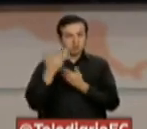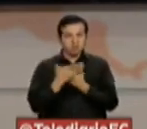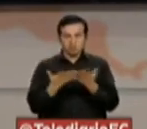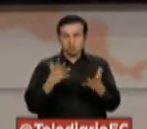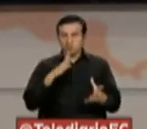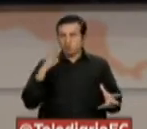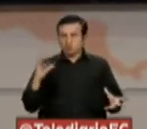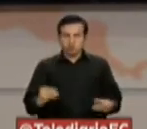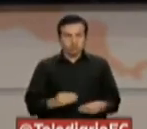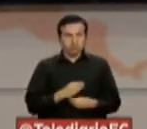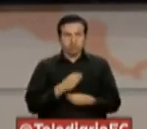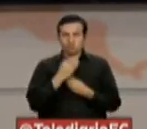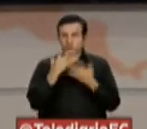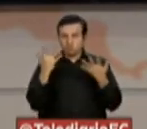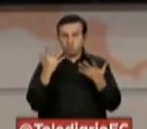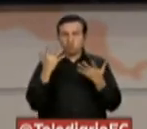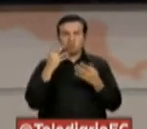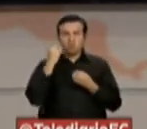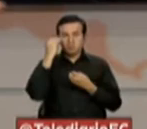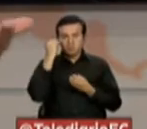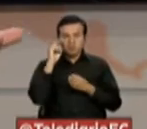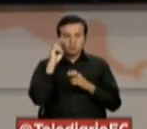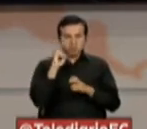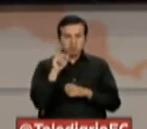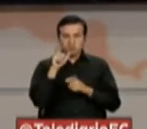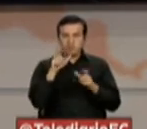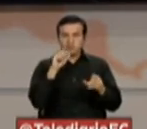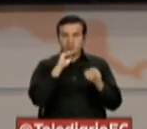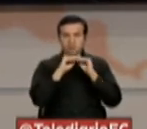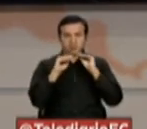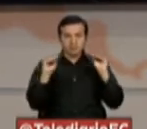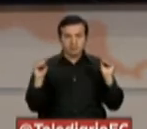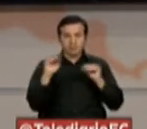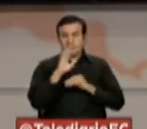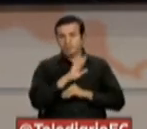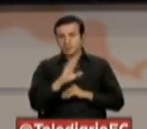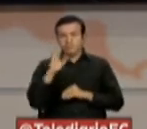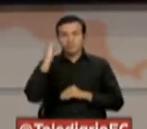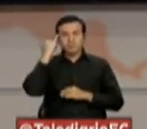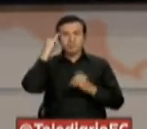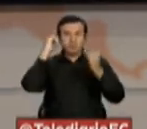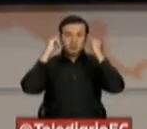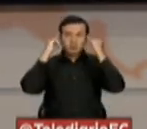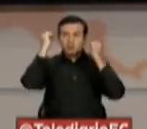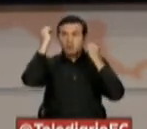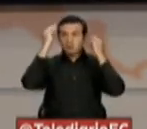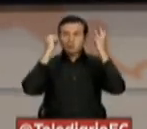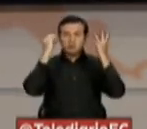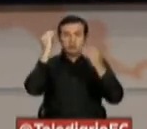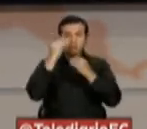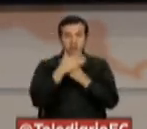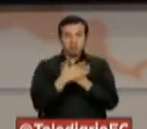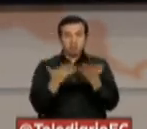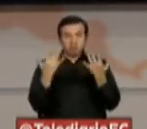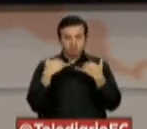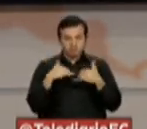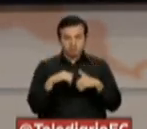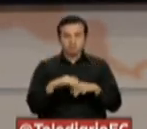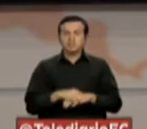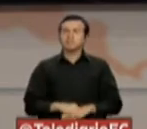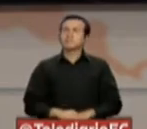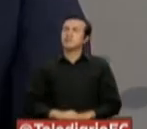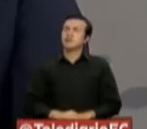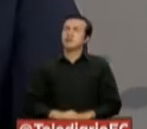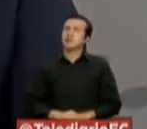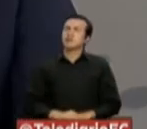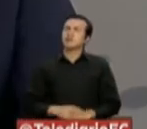estado del arte, esa información a los investigadores y a la ciudadanía para que genere innovación, derechos de propiedad intelectual y con esto conocimiento.